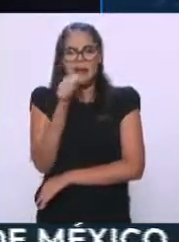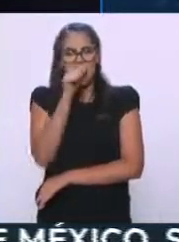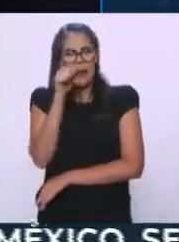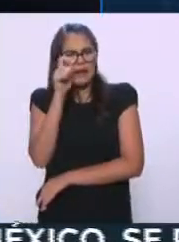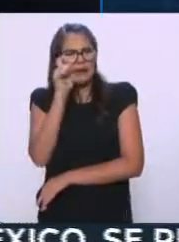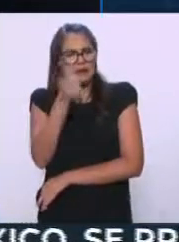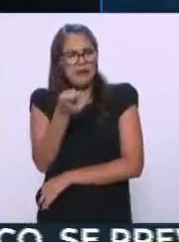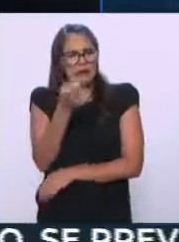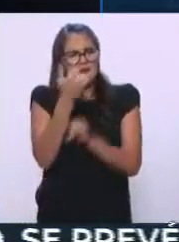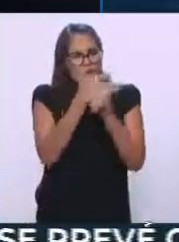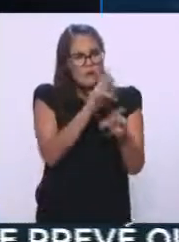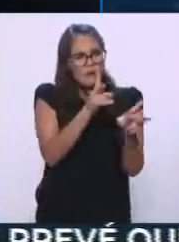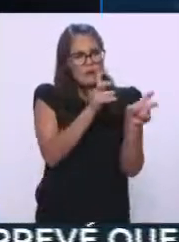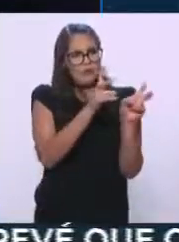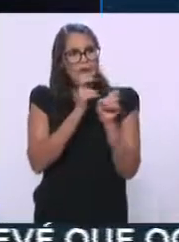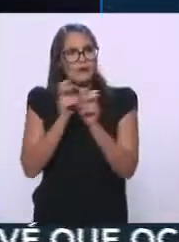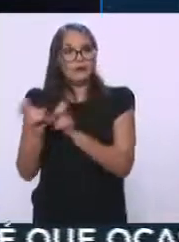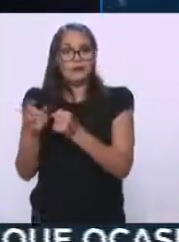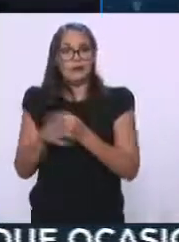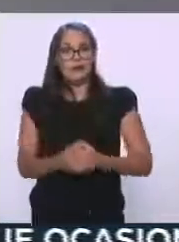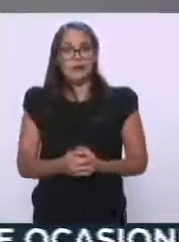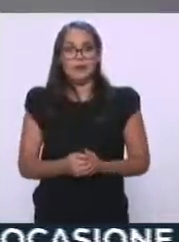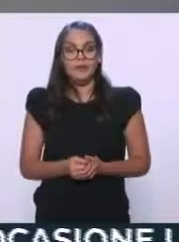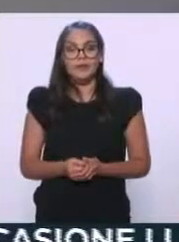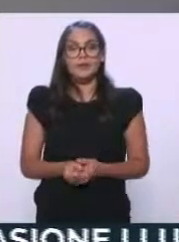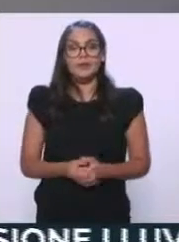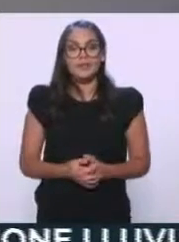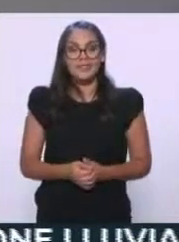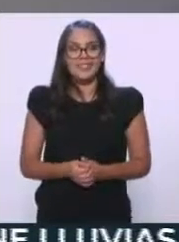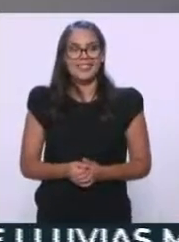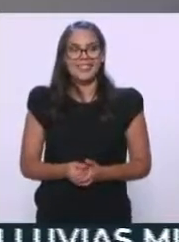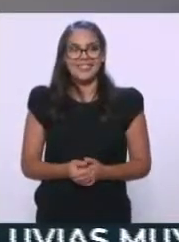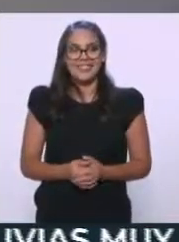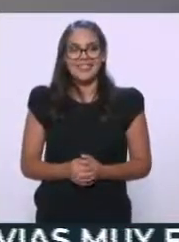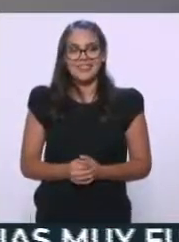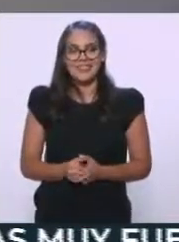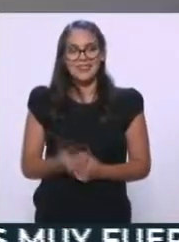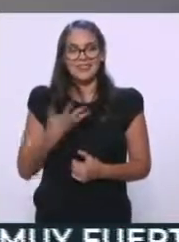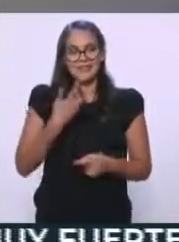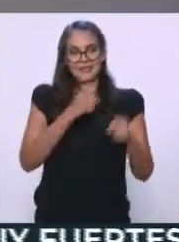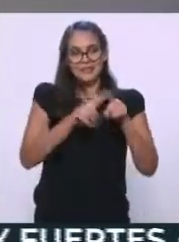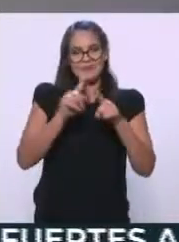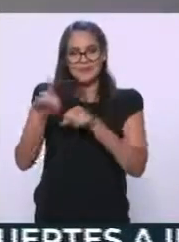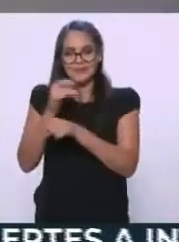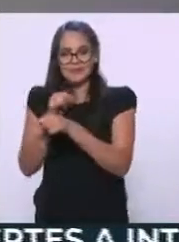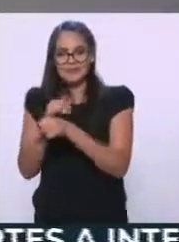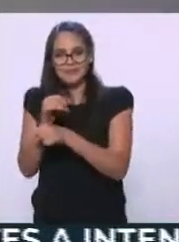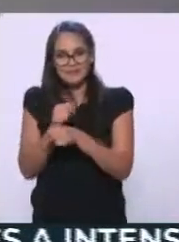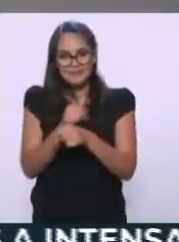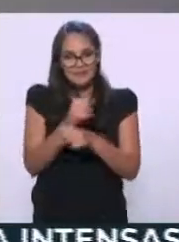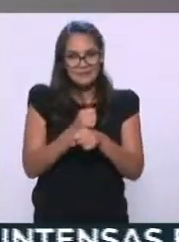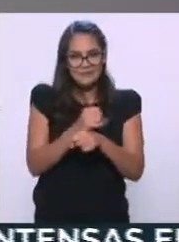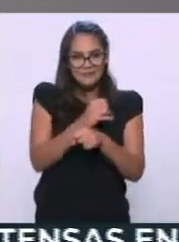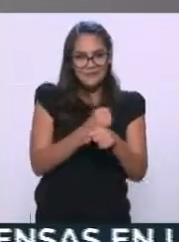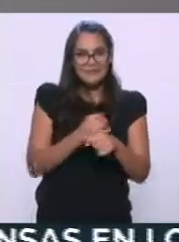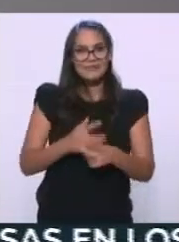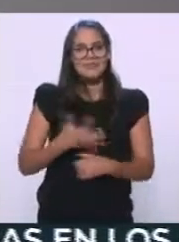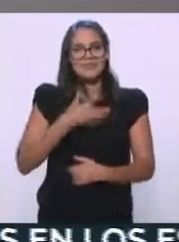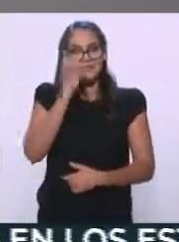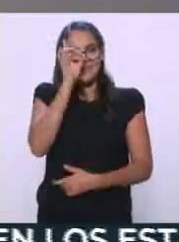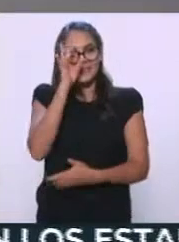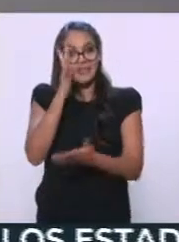Sí, bueno, hay una página que se llama Bienestar Azteca y estuvimos investigando aquí en lo que sigue y encontramos que no solamente fue